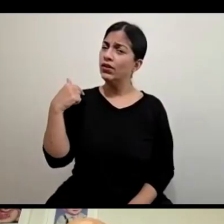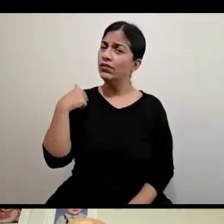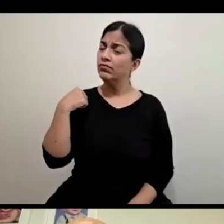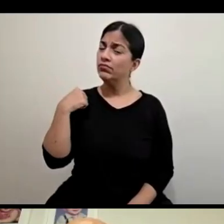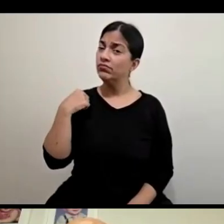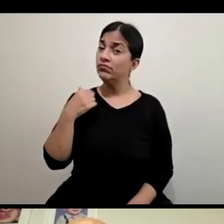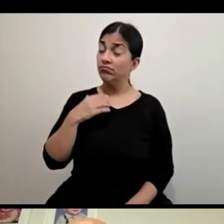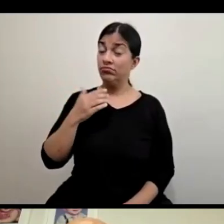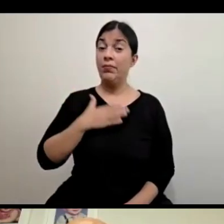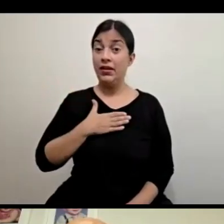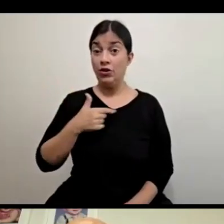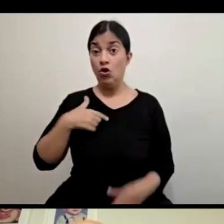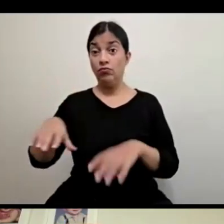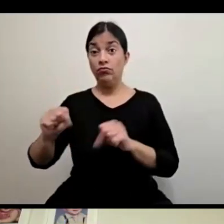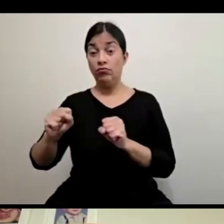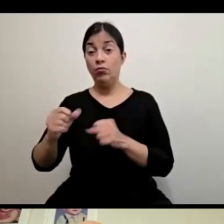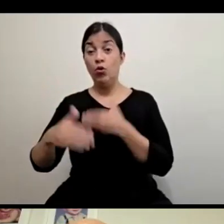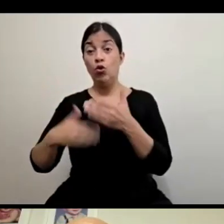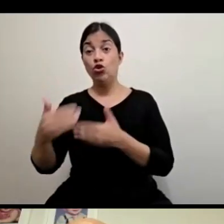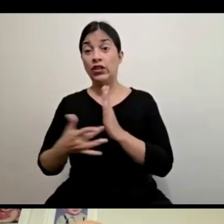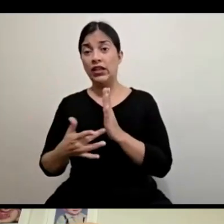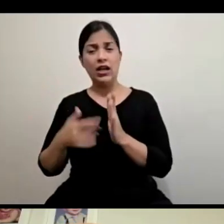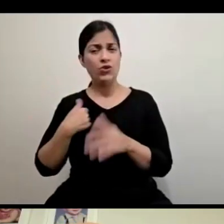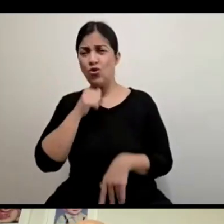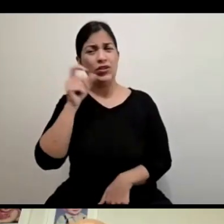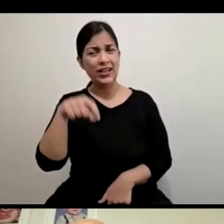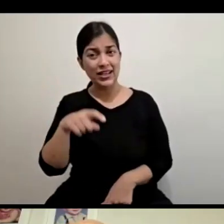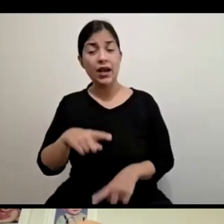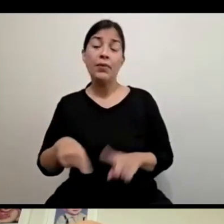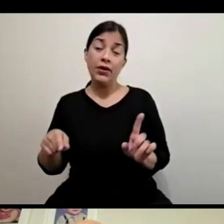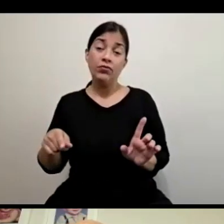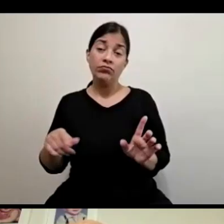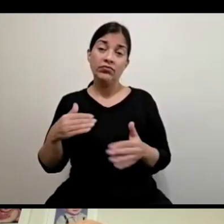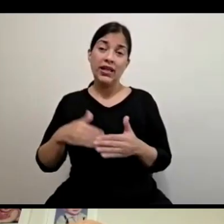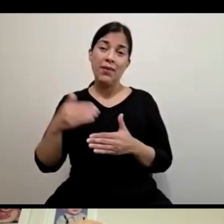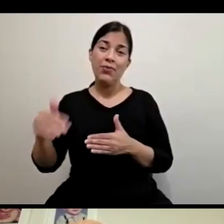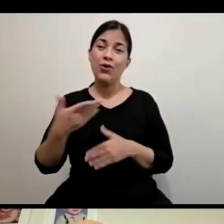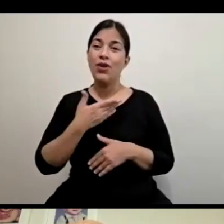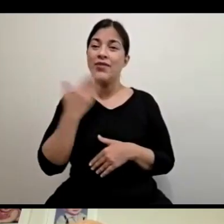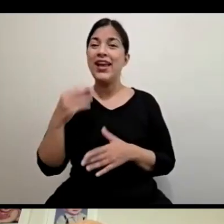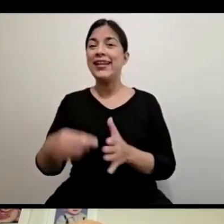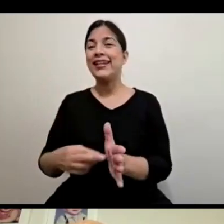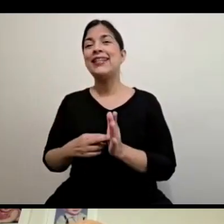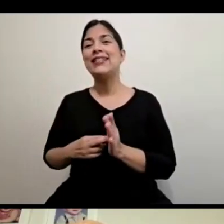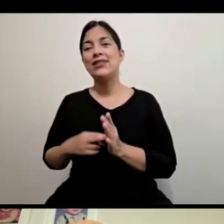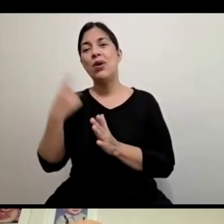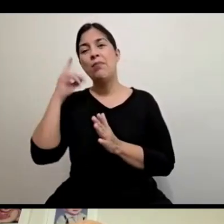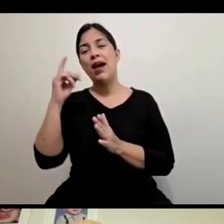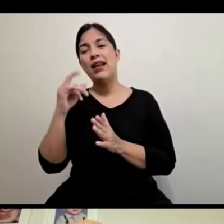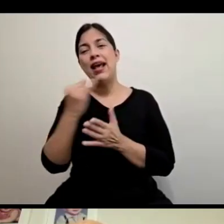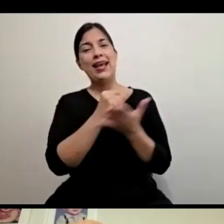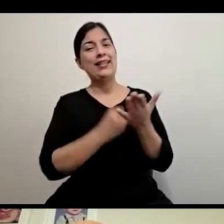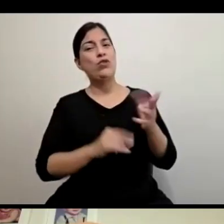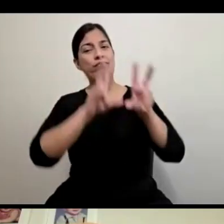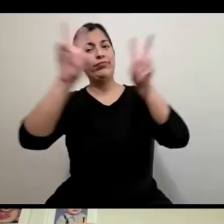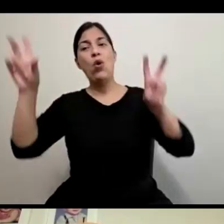cogí producción técnica, que no tenía que cogerla, pero entonces después no tenía el requisito de escenografía 1 y 2 y